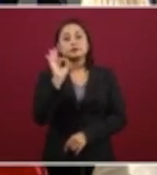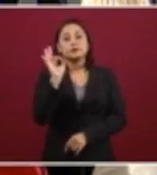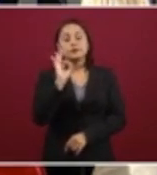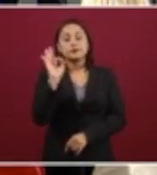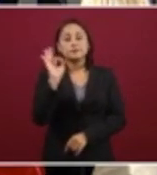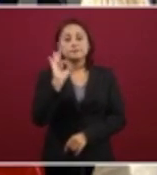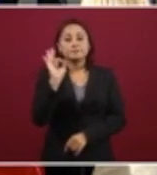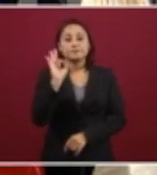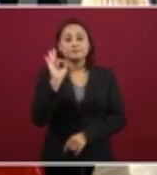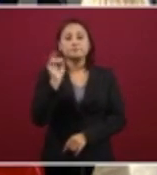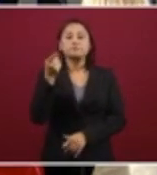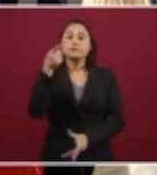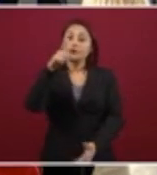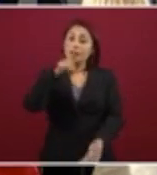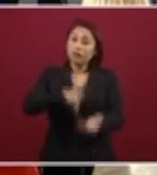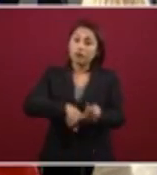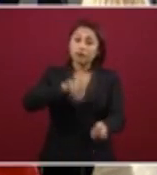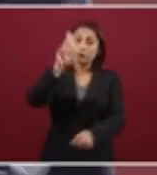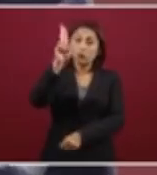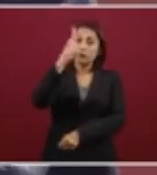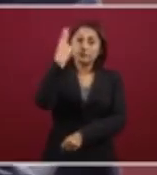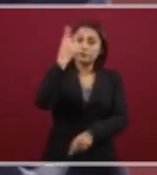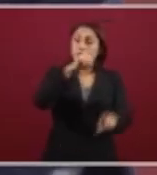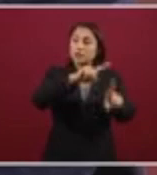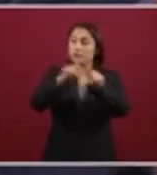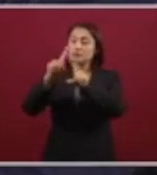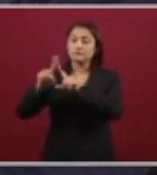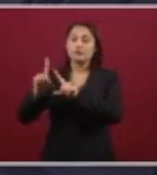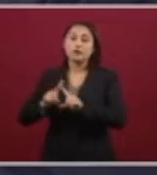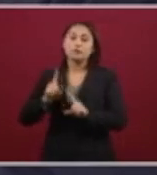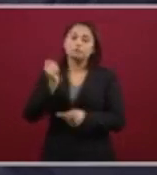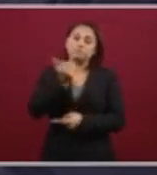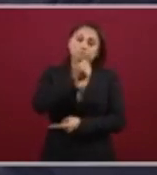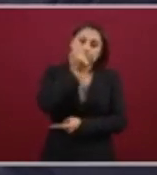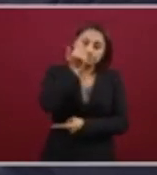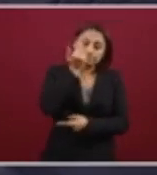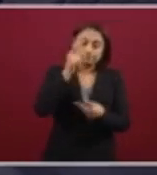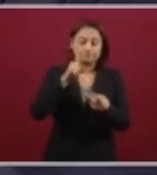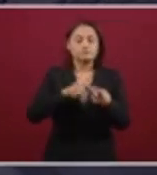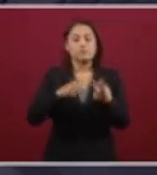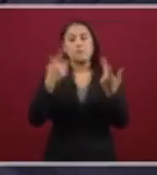alumnos, maestros, la comunidad universitaria